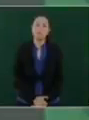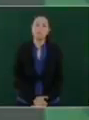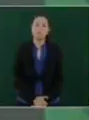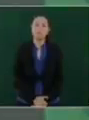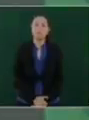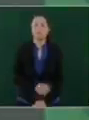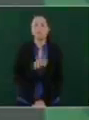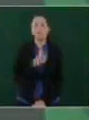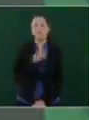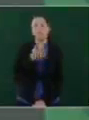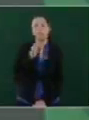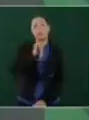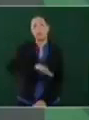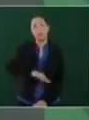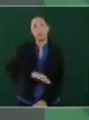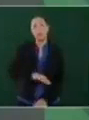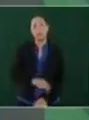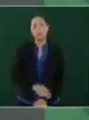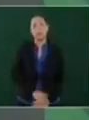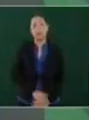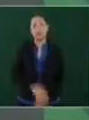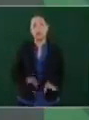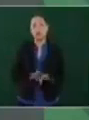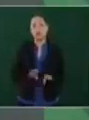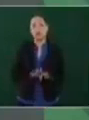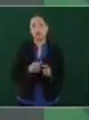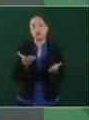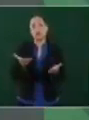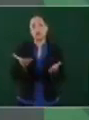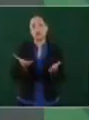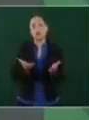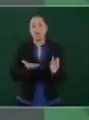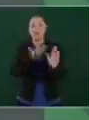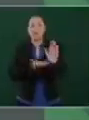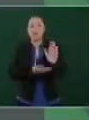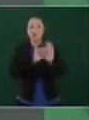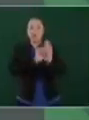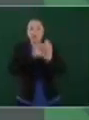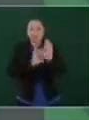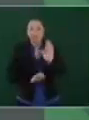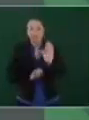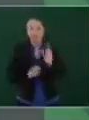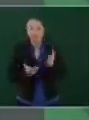a veces usar ejemplos, pero